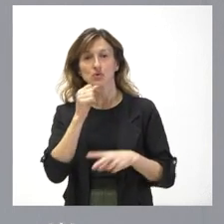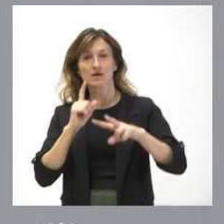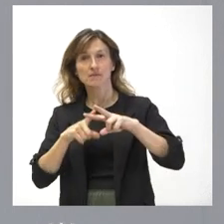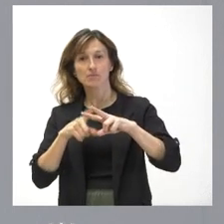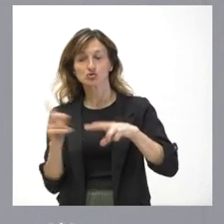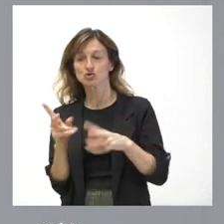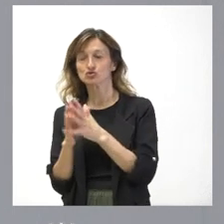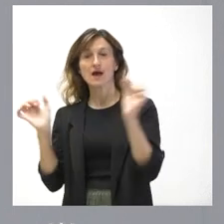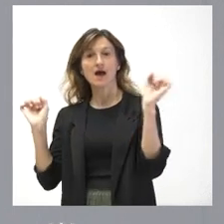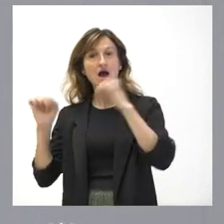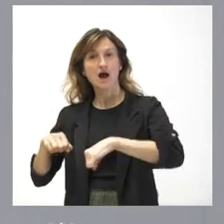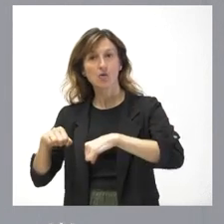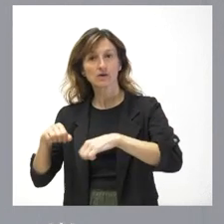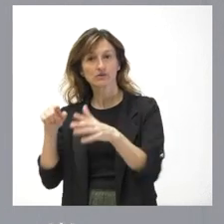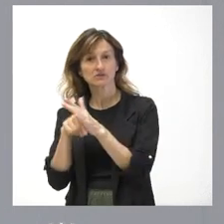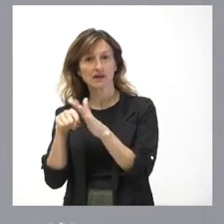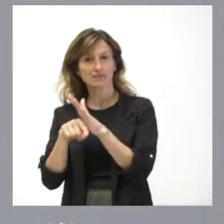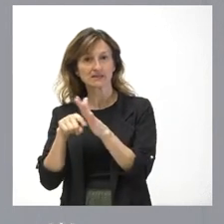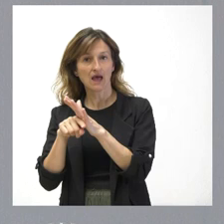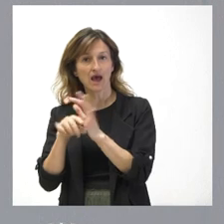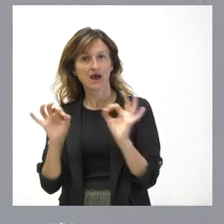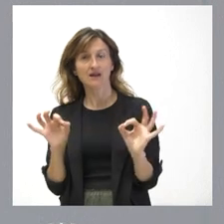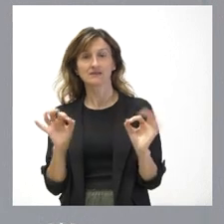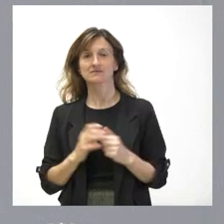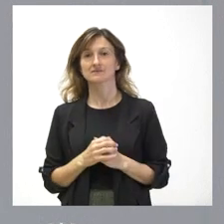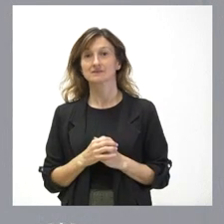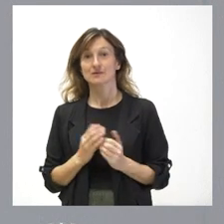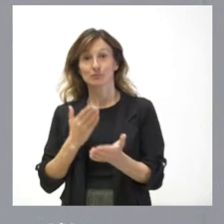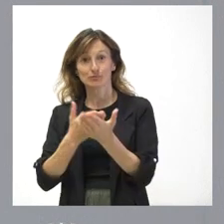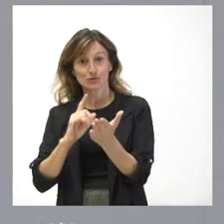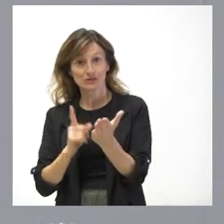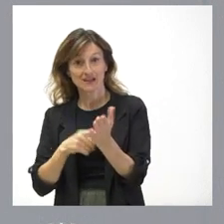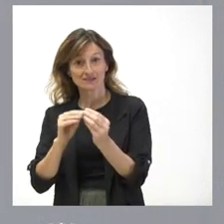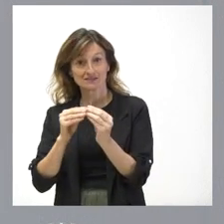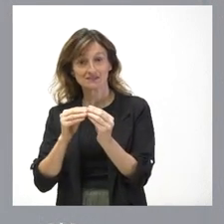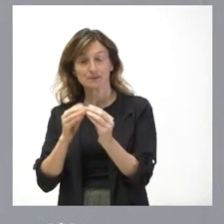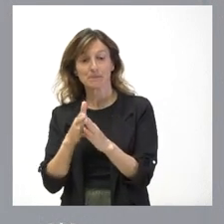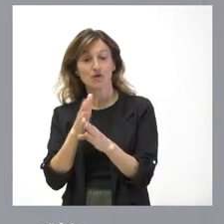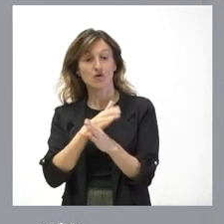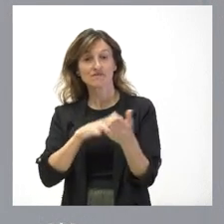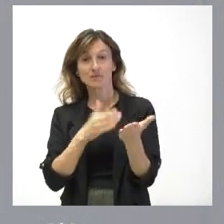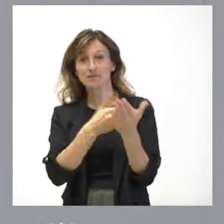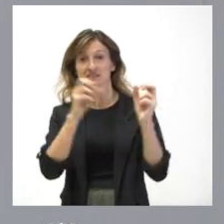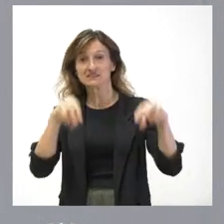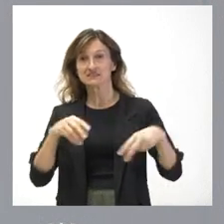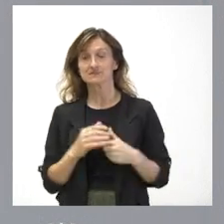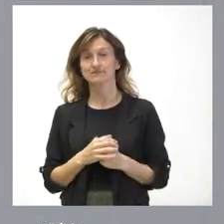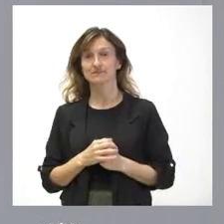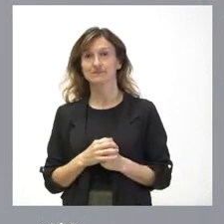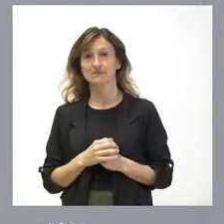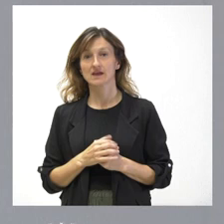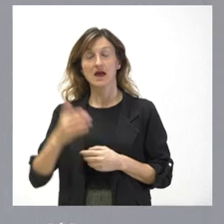han puesto de acuerdo en tramitar esta proposición de ley sin informe del Consejo consultivo nosotros